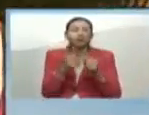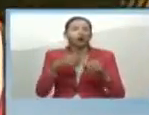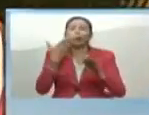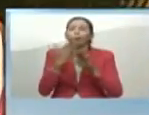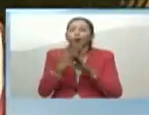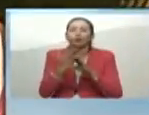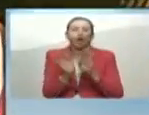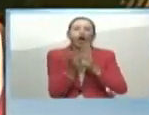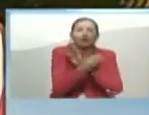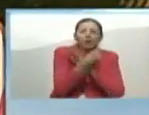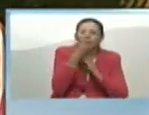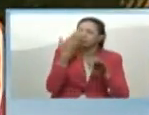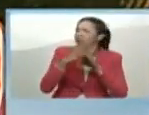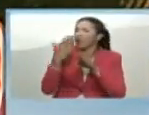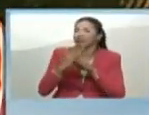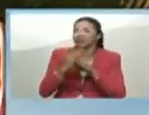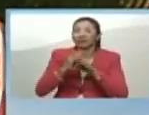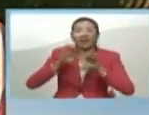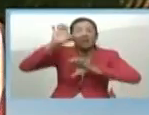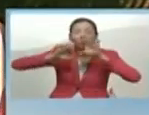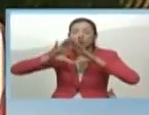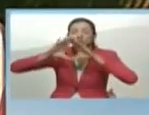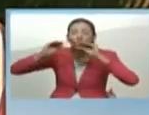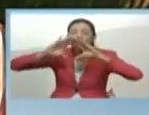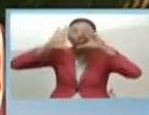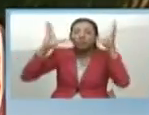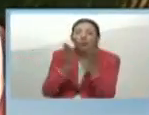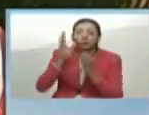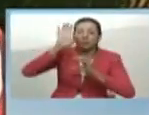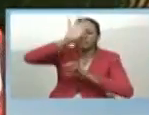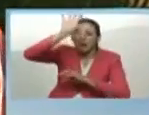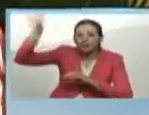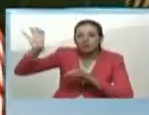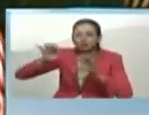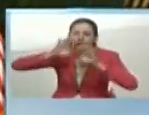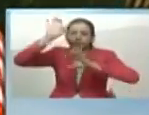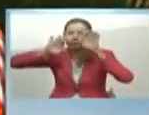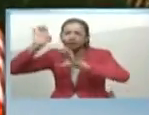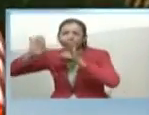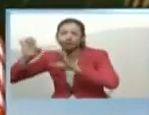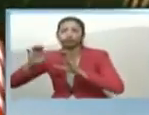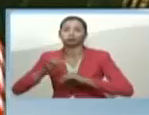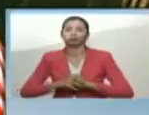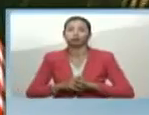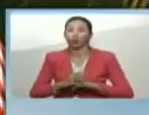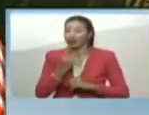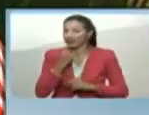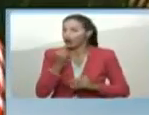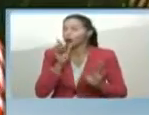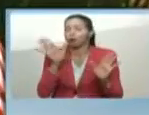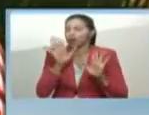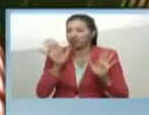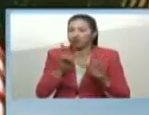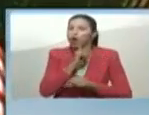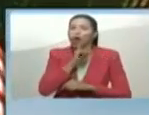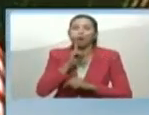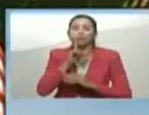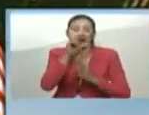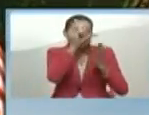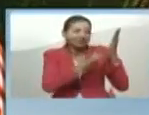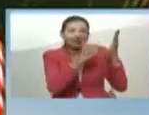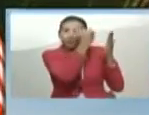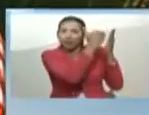que evalúa todos los países ustedes se quedarían locos yo no voy a nombrar ningún país quedarían